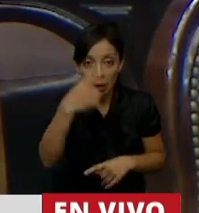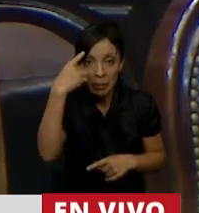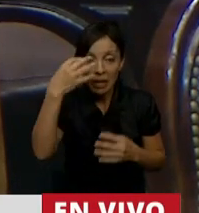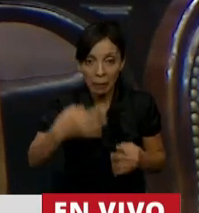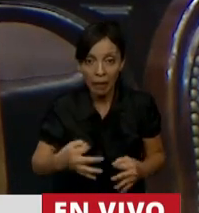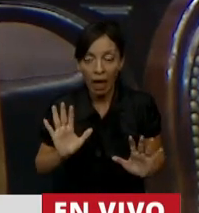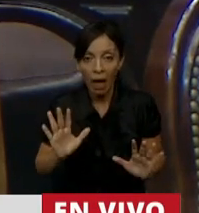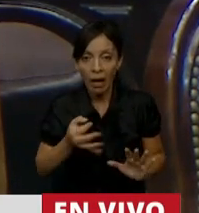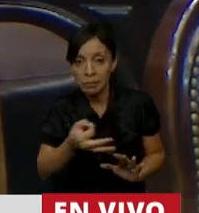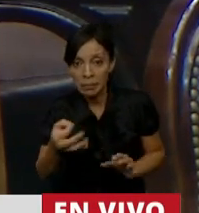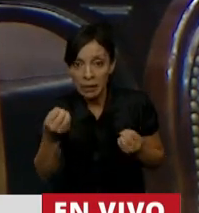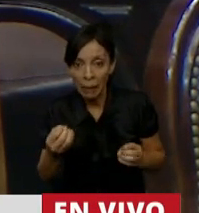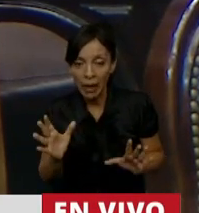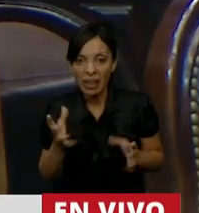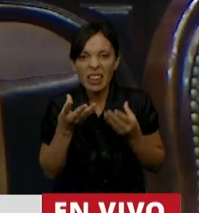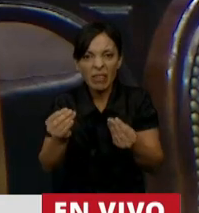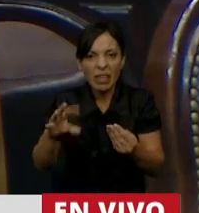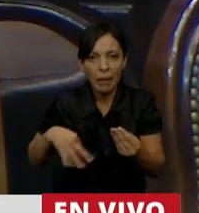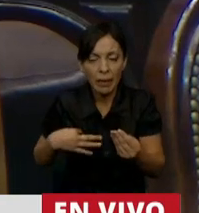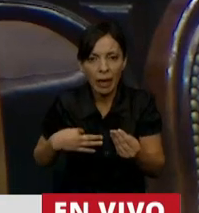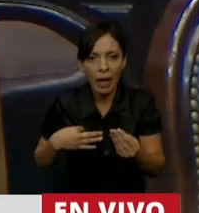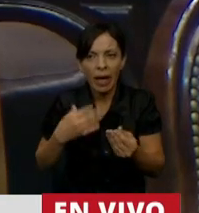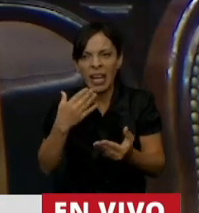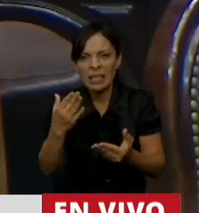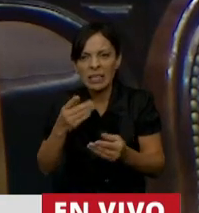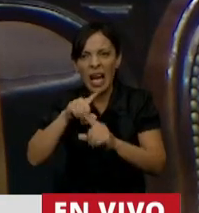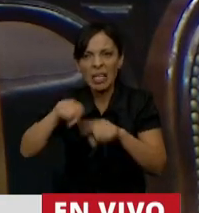razonable, lógico, defender la vida a partir de la eliminación de otra?